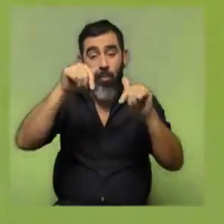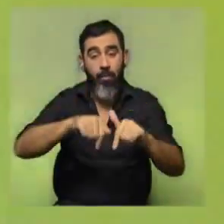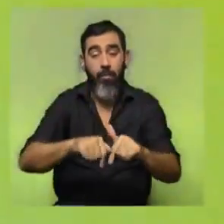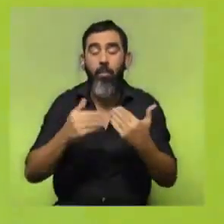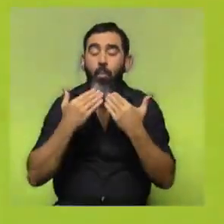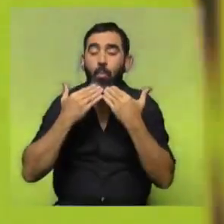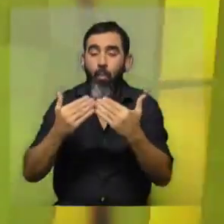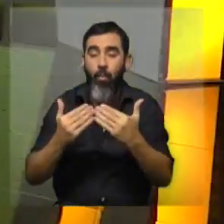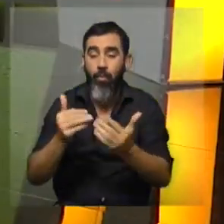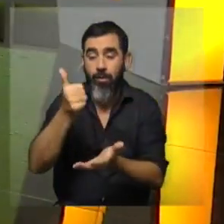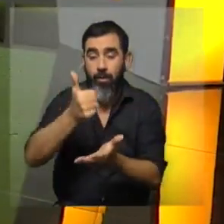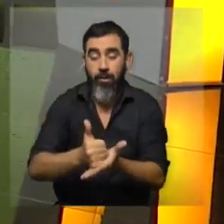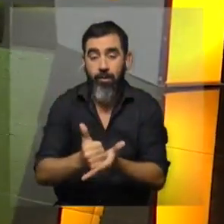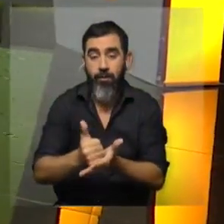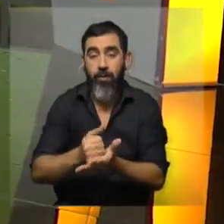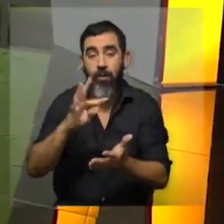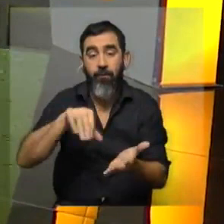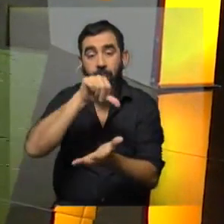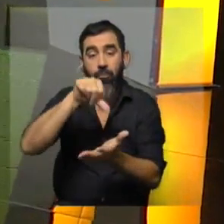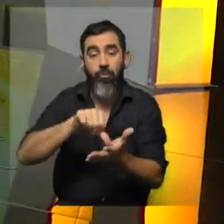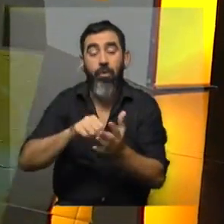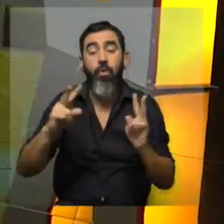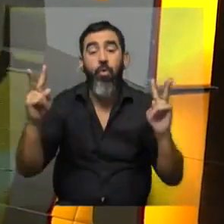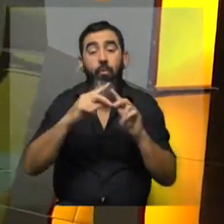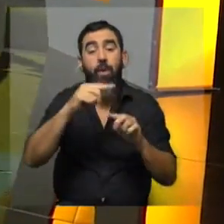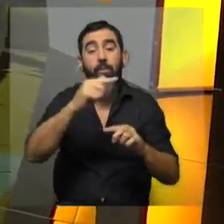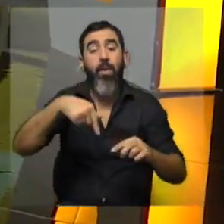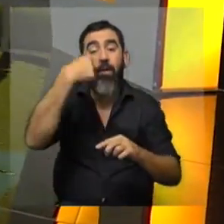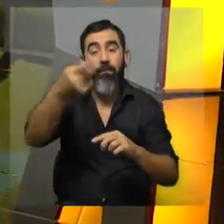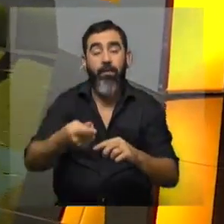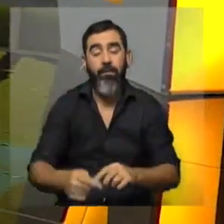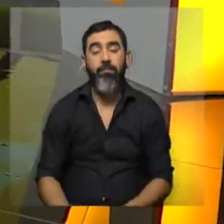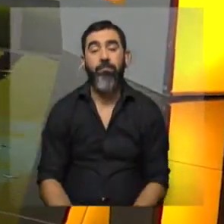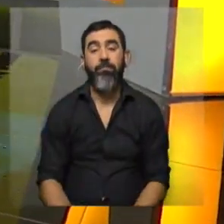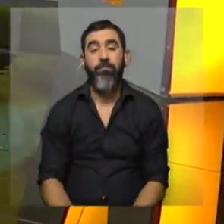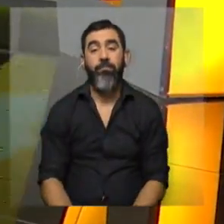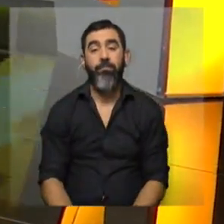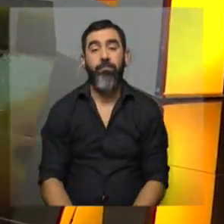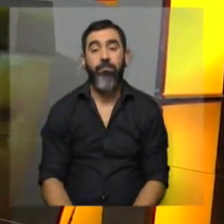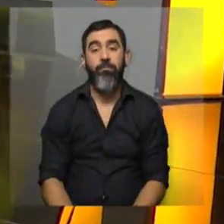Muchas gracias por acompañarnos aquí en TV Ciudad y los esperamos en Sobre Ciencia la semana que viene.